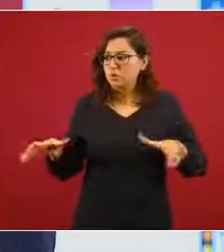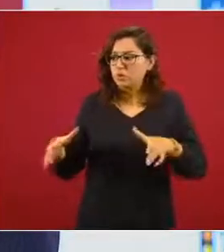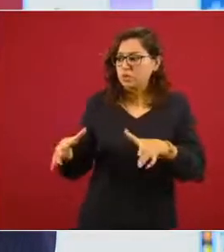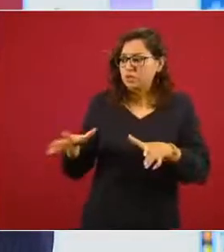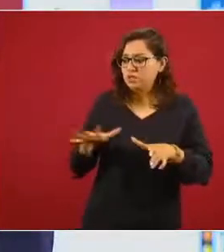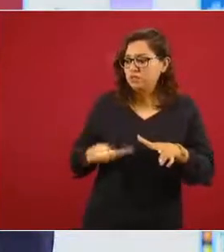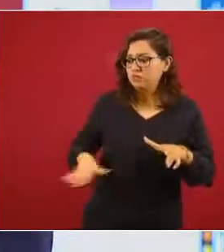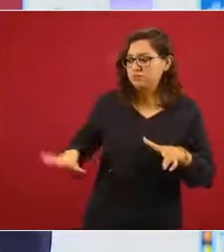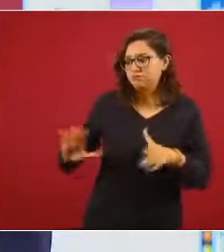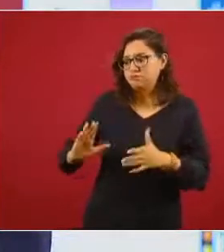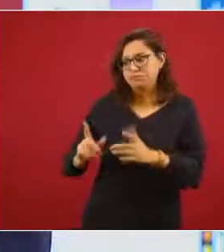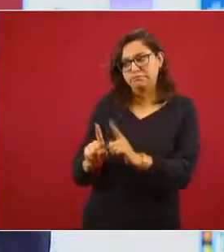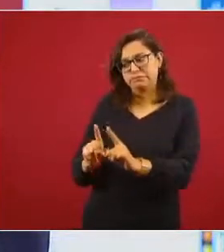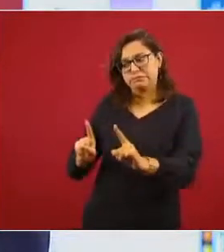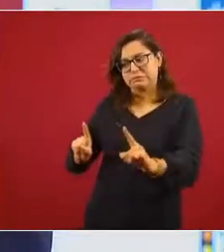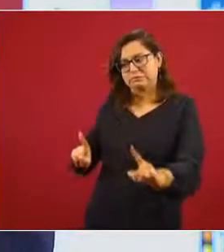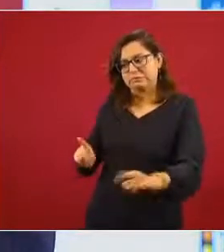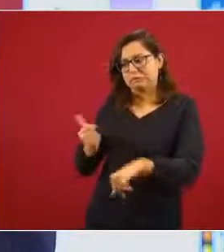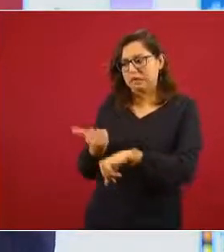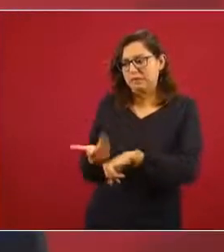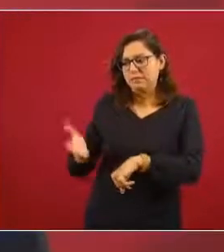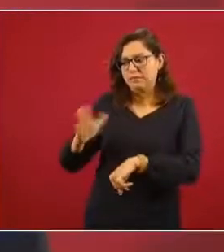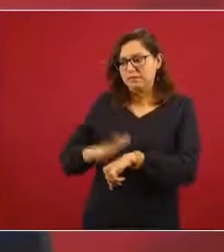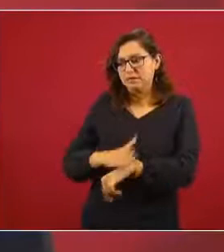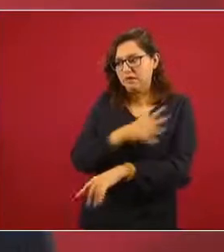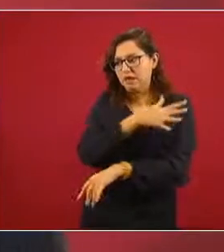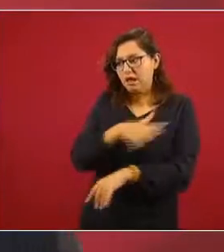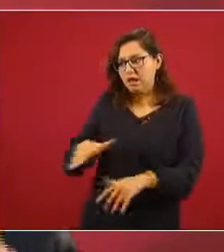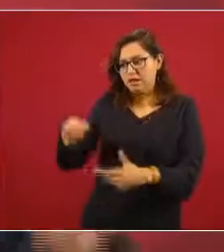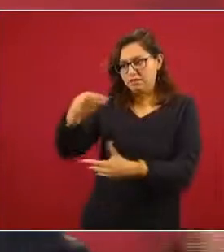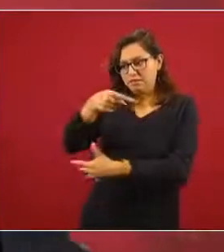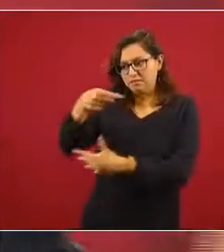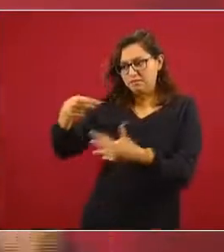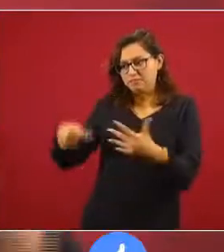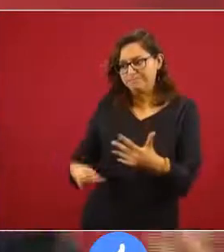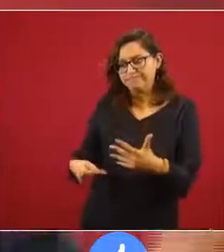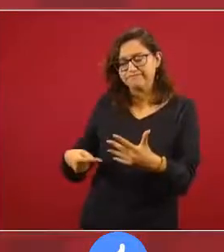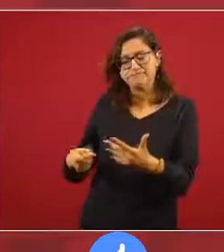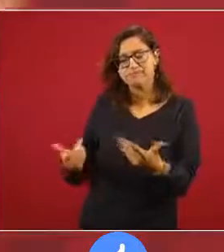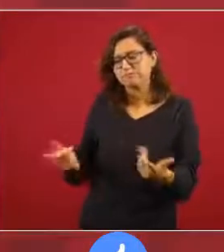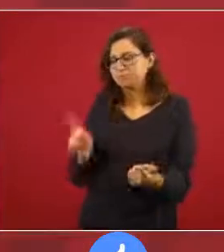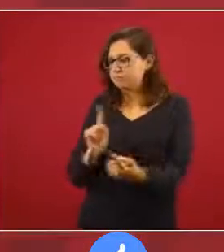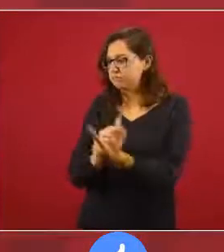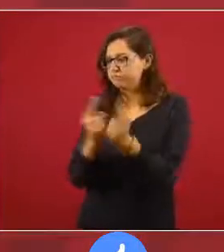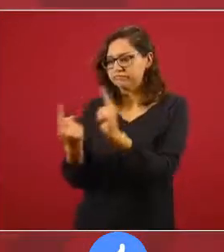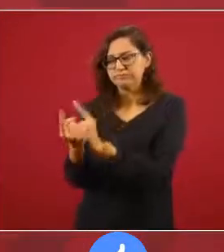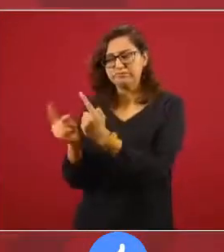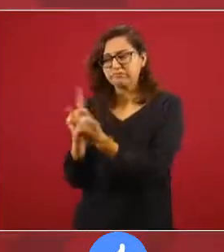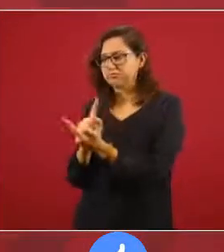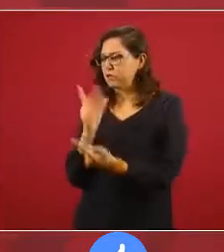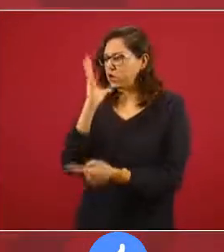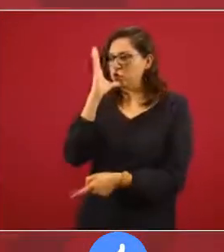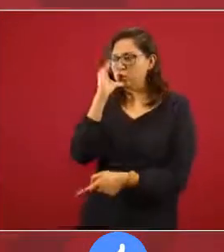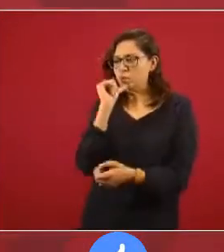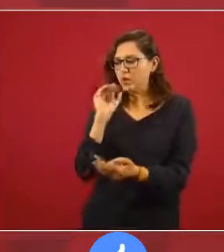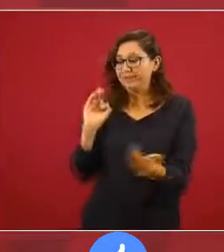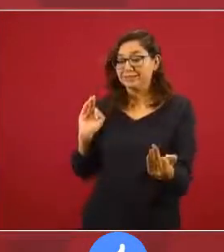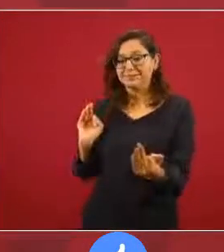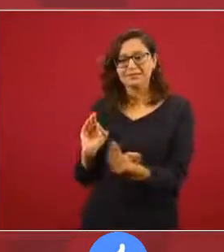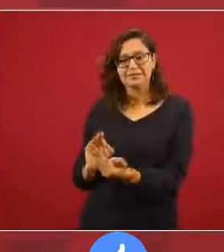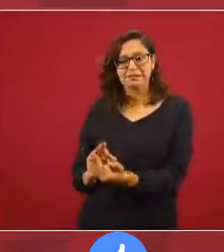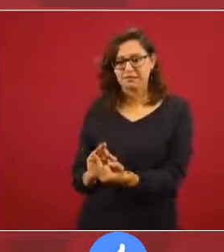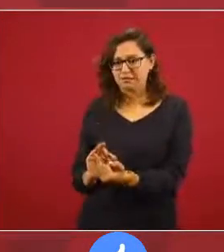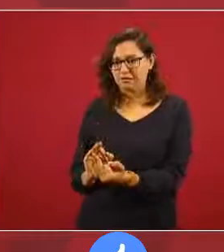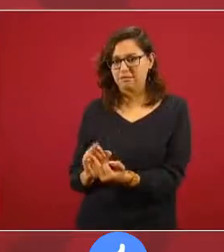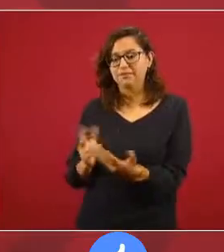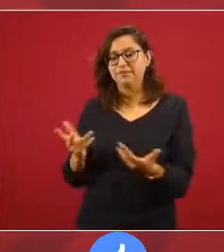que consisten en disposiciones administrativas generales que suspenden el acercamiento físico de las personas. En el caso de